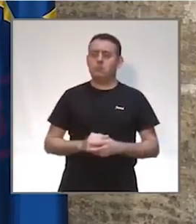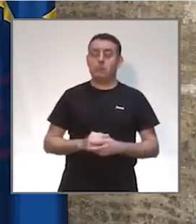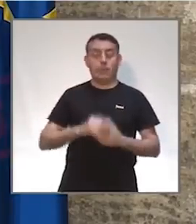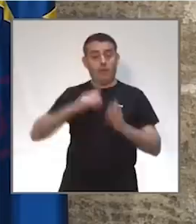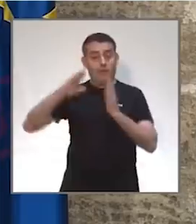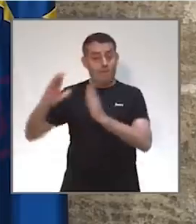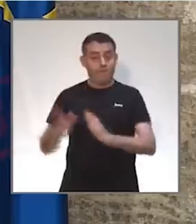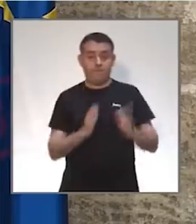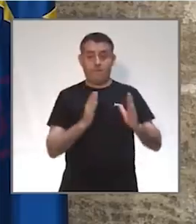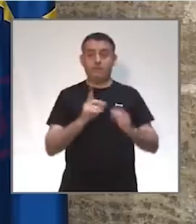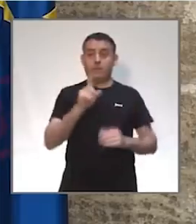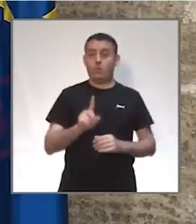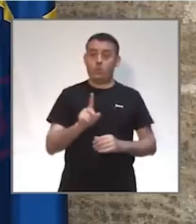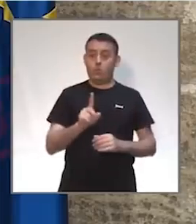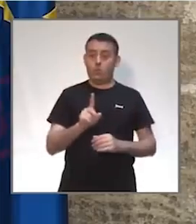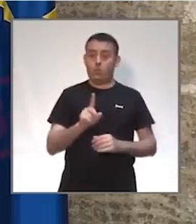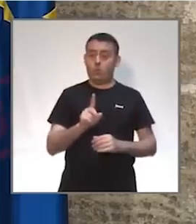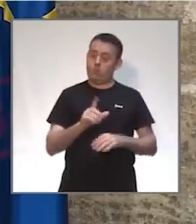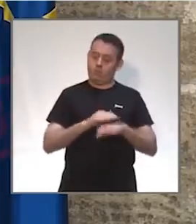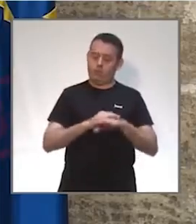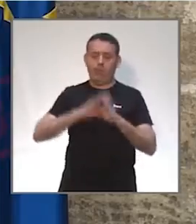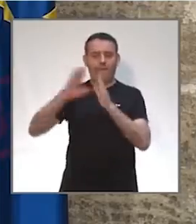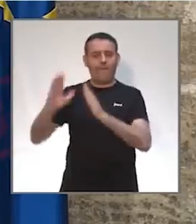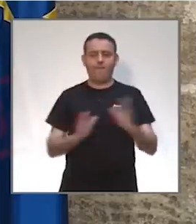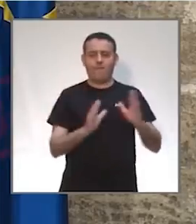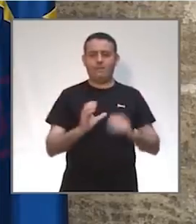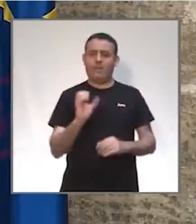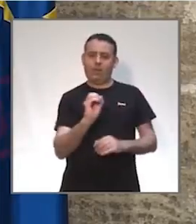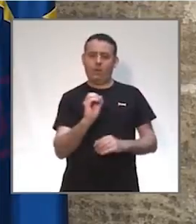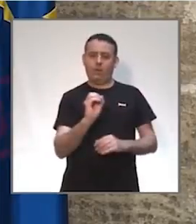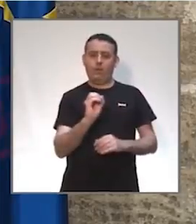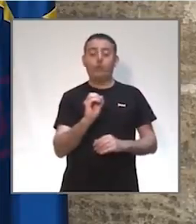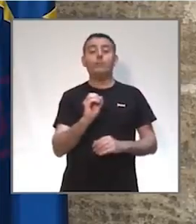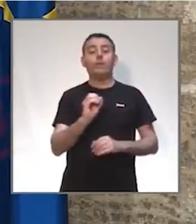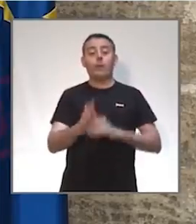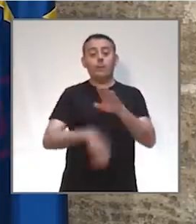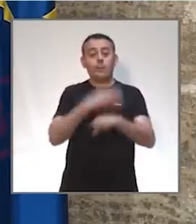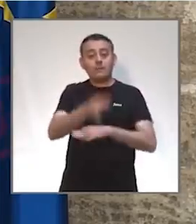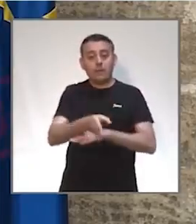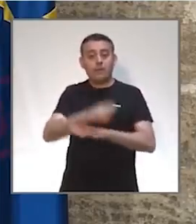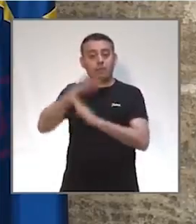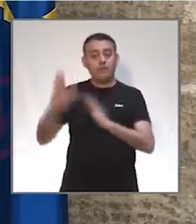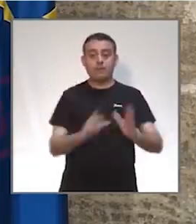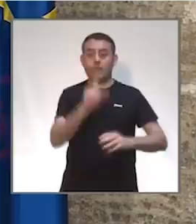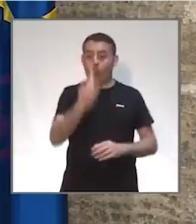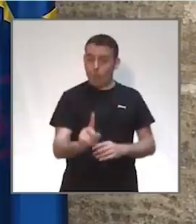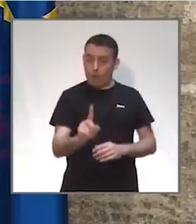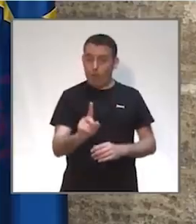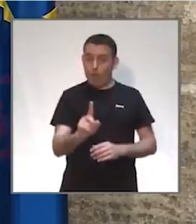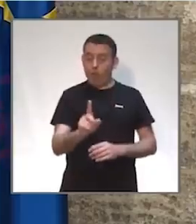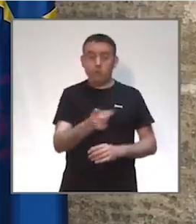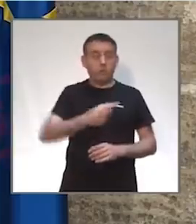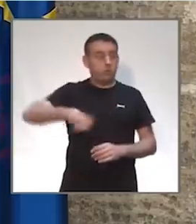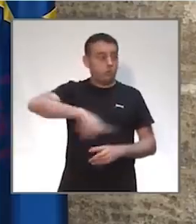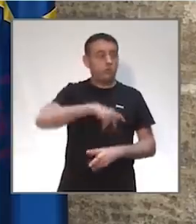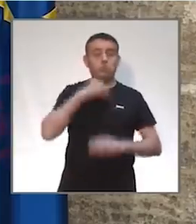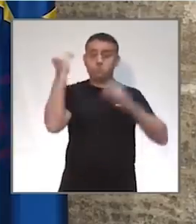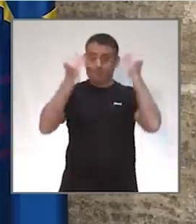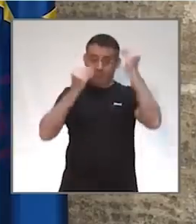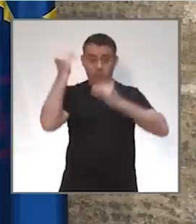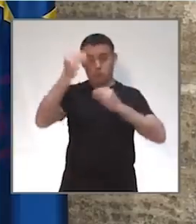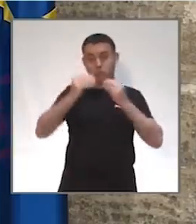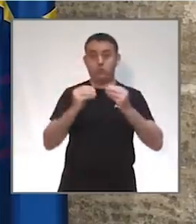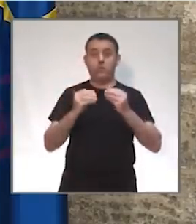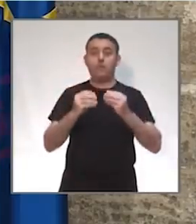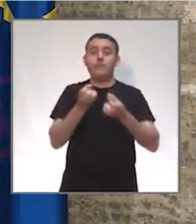pero que no les da más explicaciones. Y los alcaldes dicen, ¿pero qué está pasando? Algo está pasando. A fecha de hoy todavía no sabemos